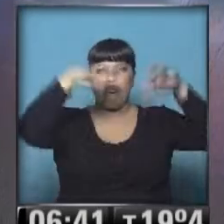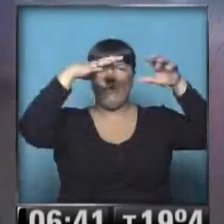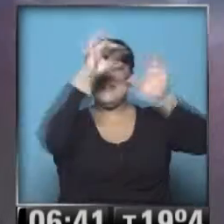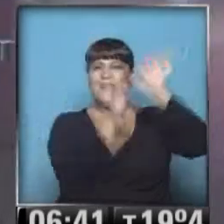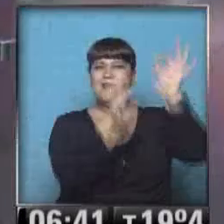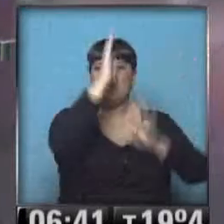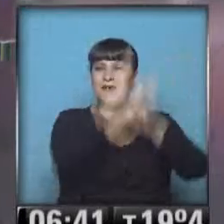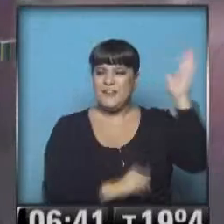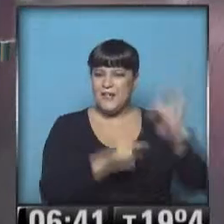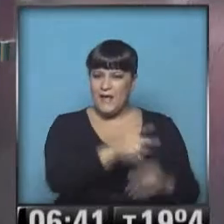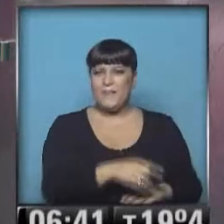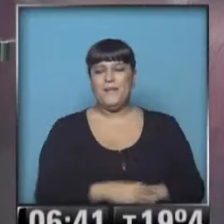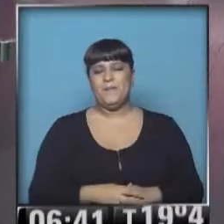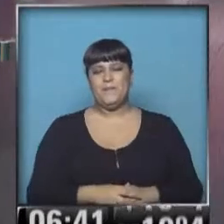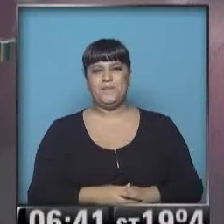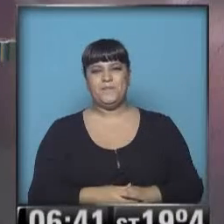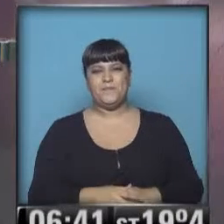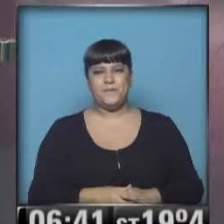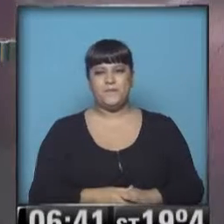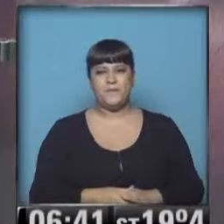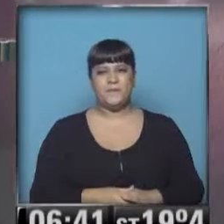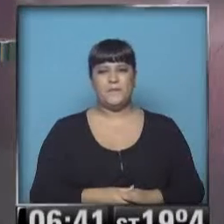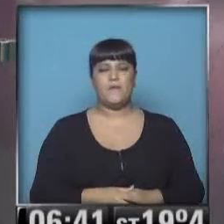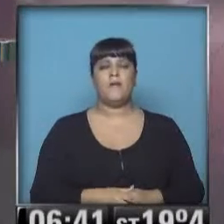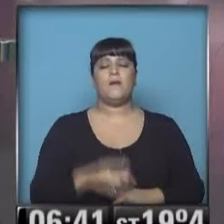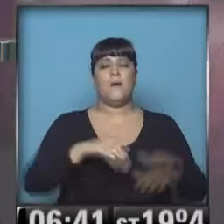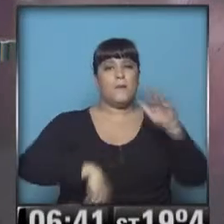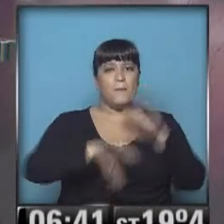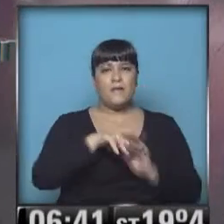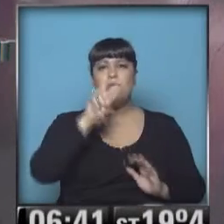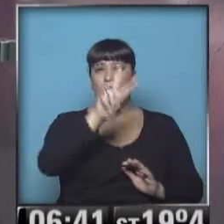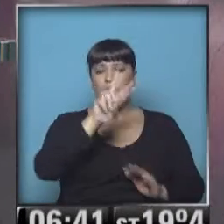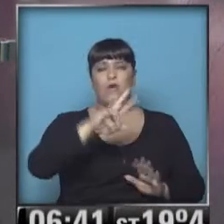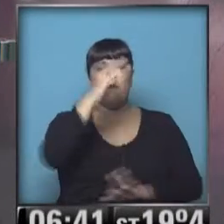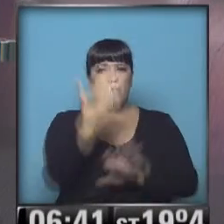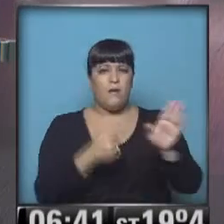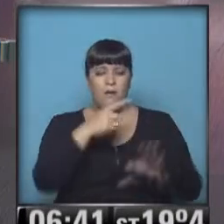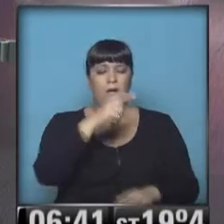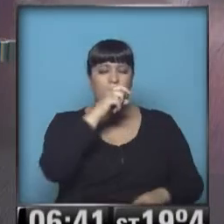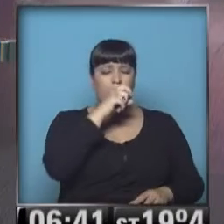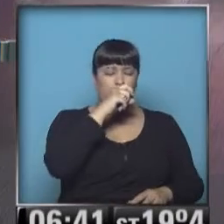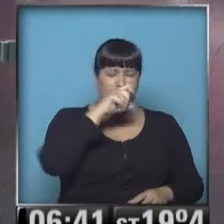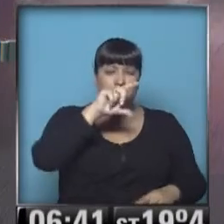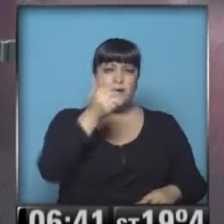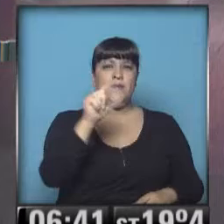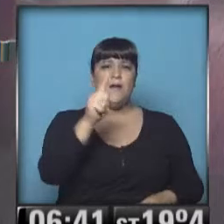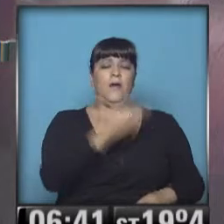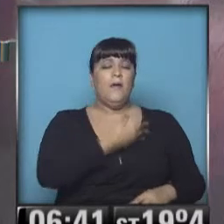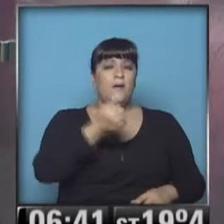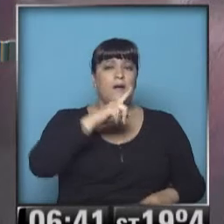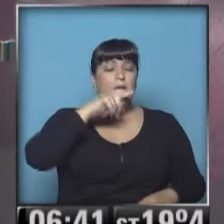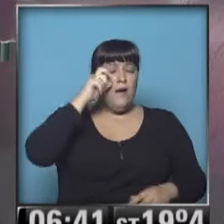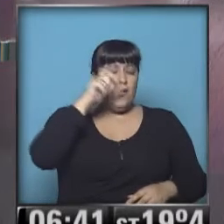nos está anticipando. Ventisca en Marambio, la máxima 2 bajo cero. Calafate, 7 la máxima. En Río